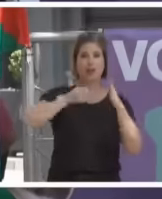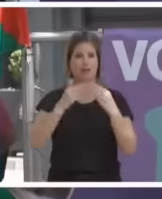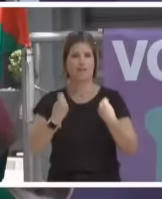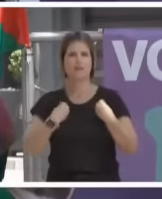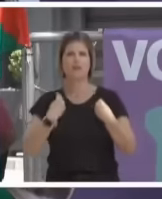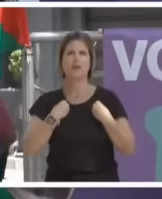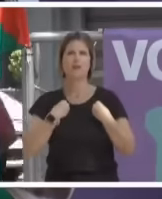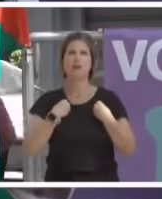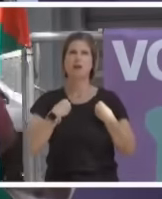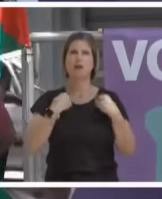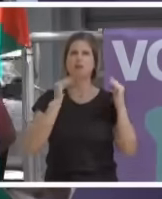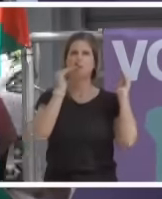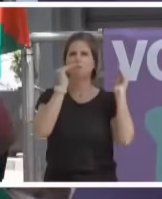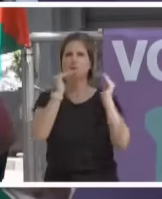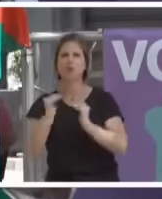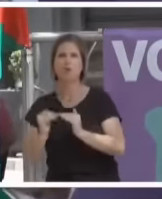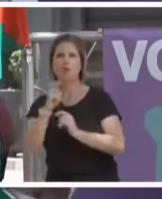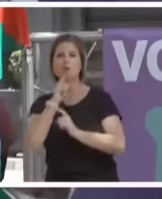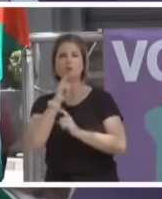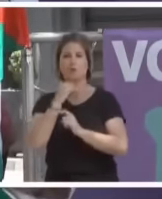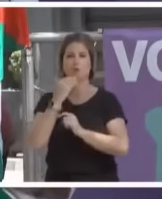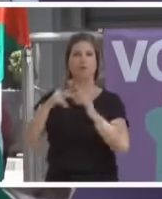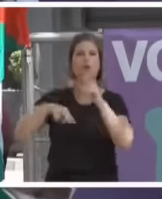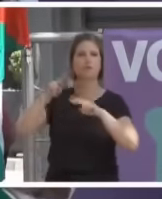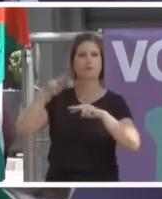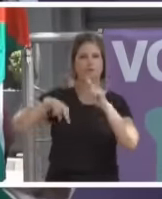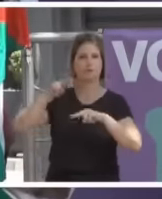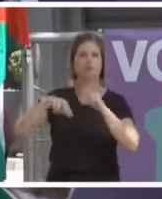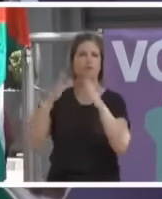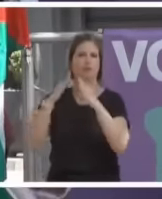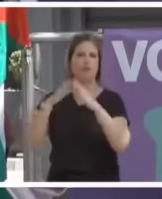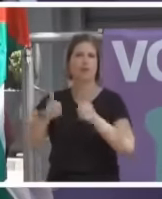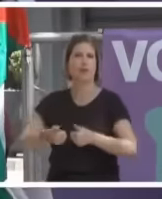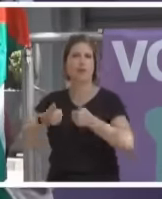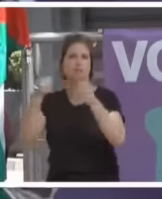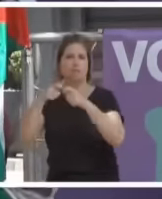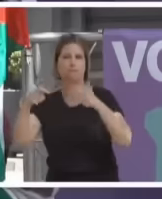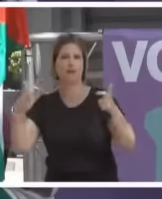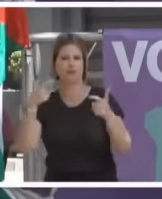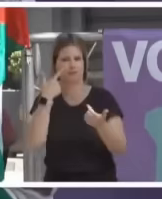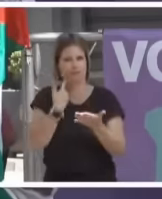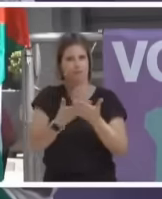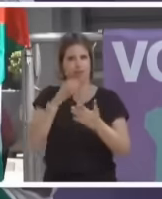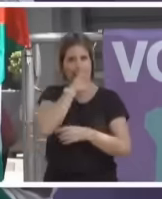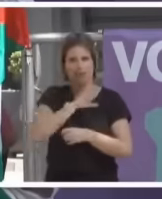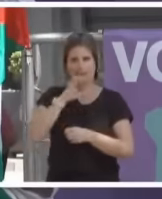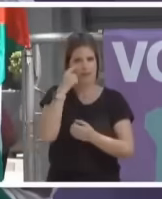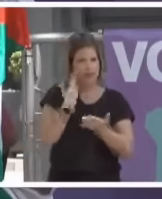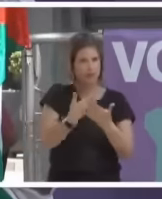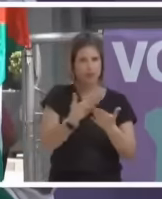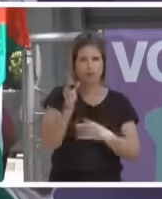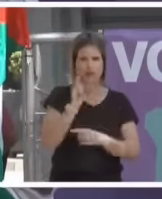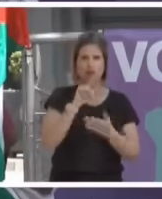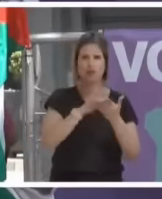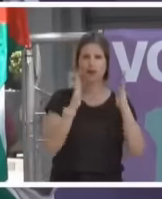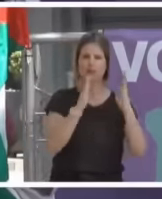van a bajar a través de construir más vivienda. A pesar de que eso, empíricamente, no se demuestra. Porque durante los